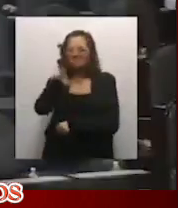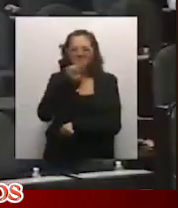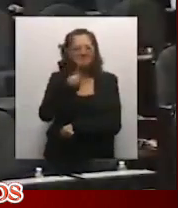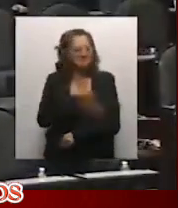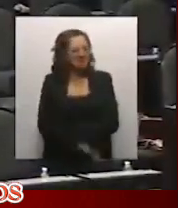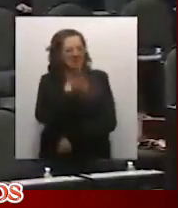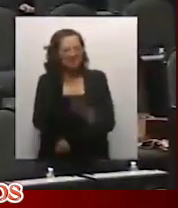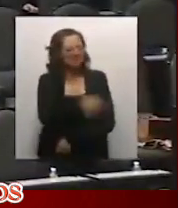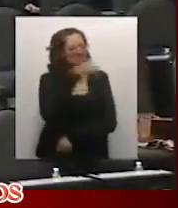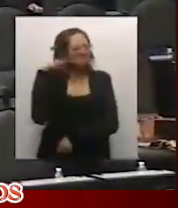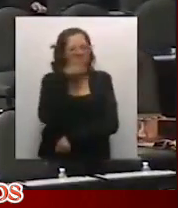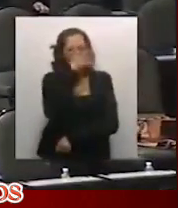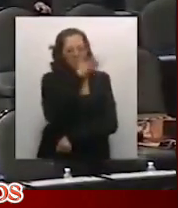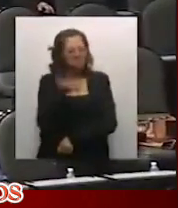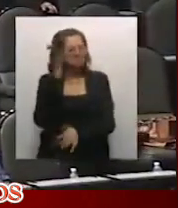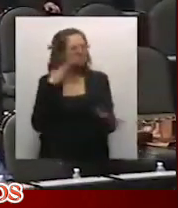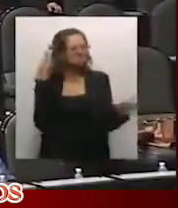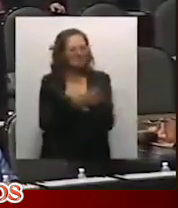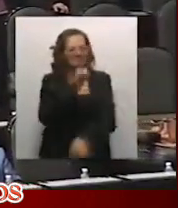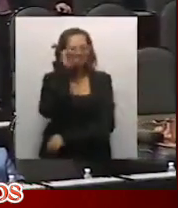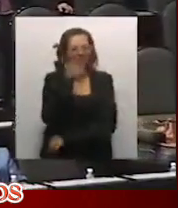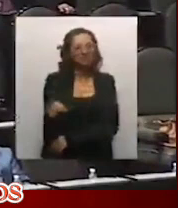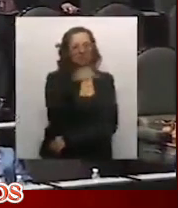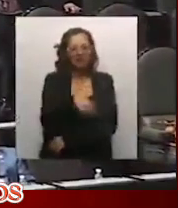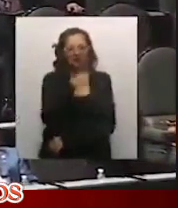y unos irresponsables. Eso es lo que son